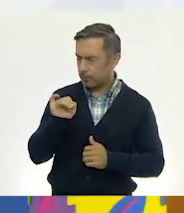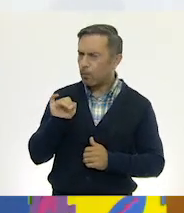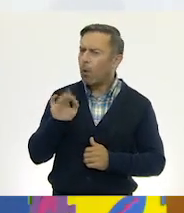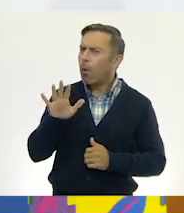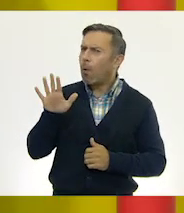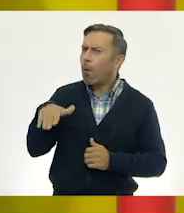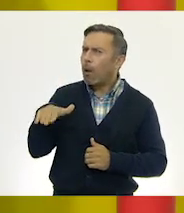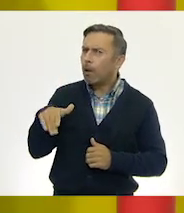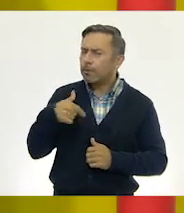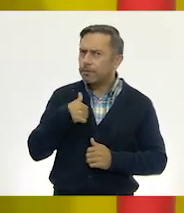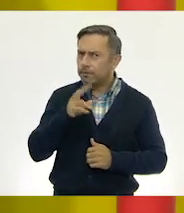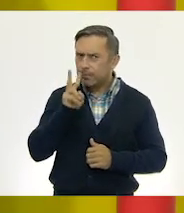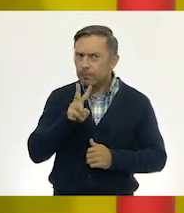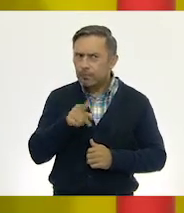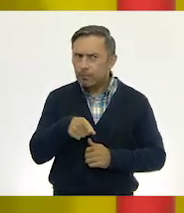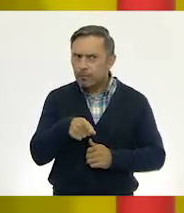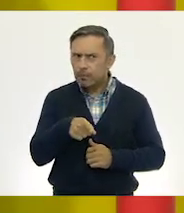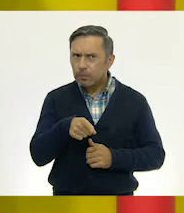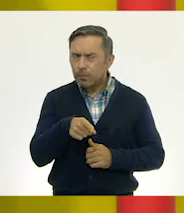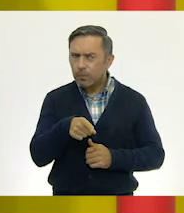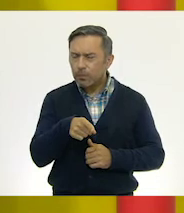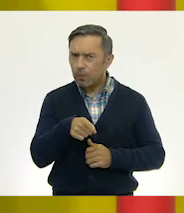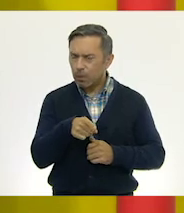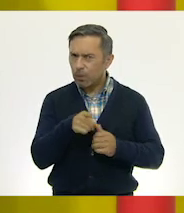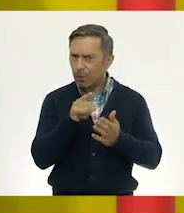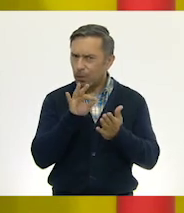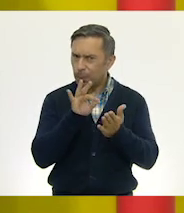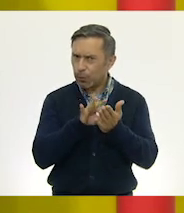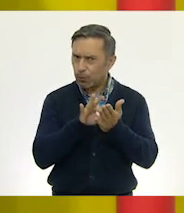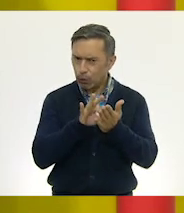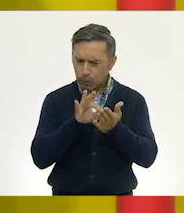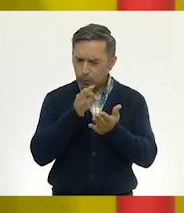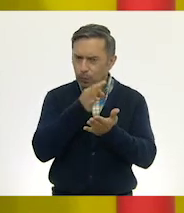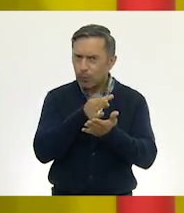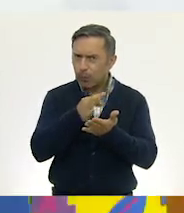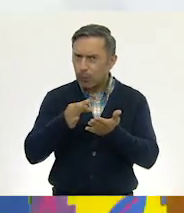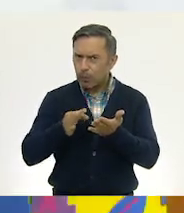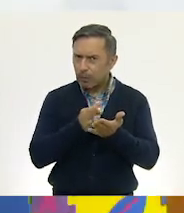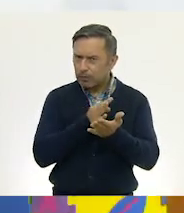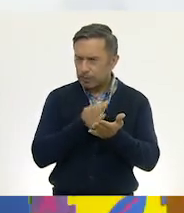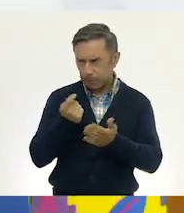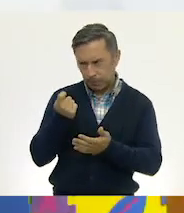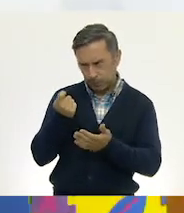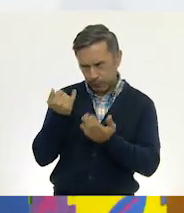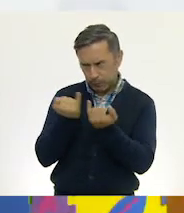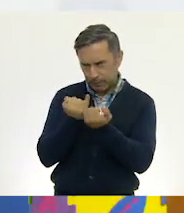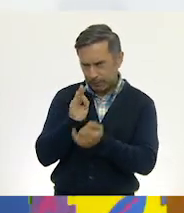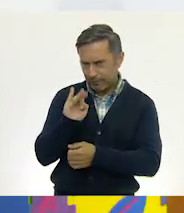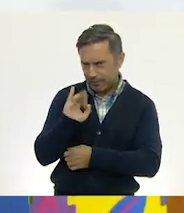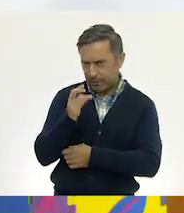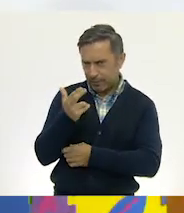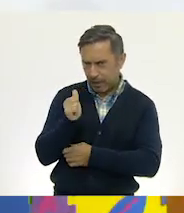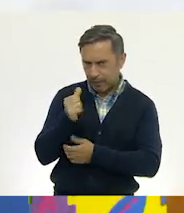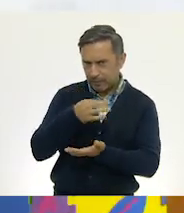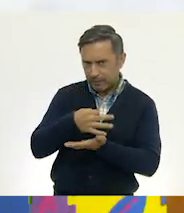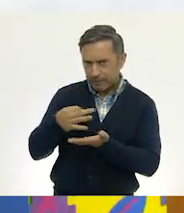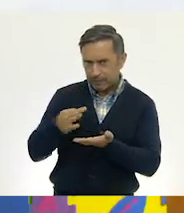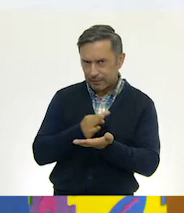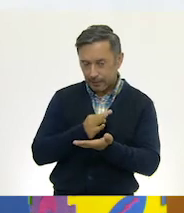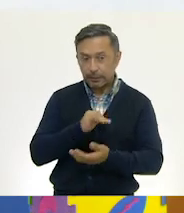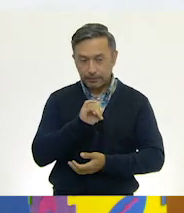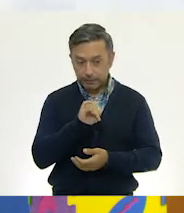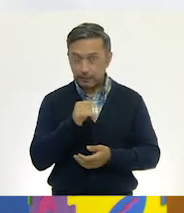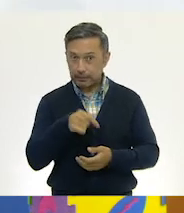que estas tienen puntitos, me imagino que son las fichas, ¿verdad? Representan las fichas y también tienen un número.